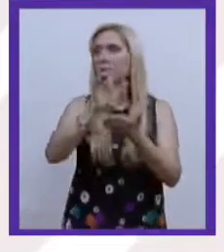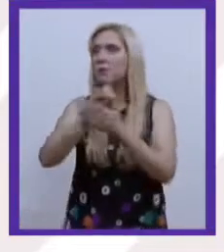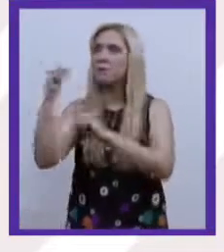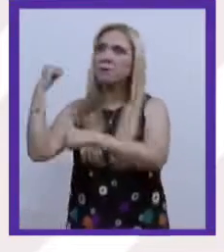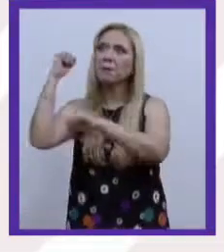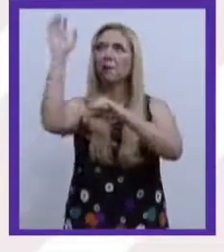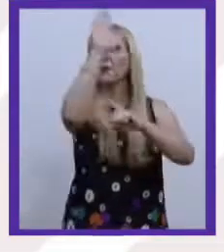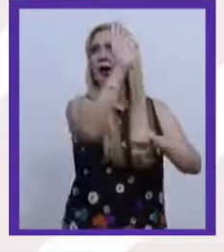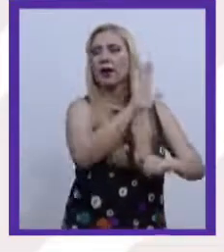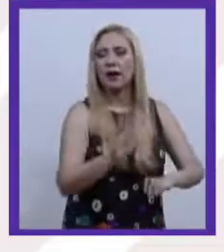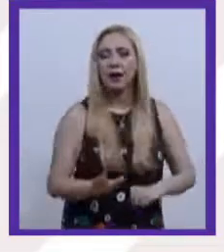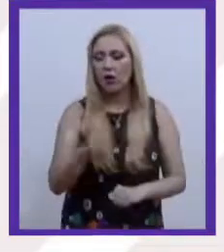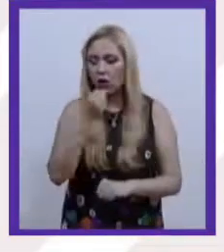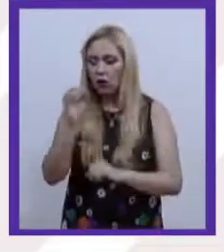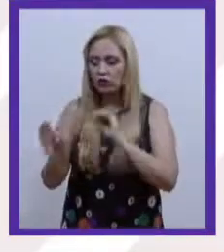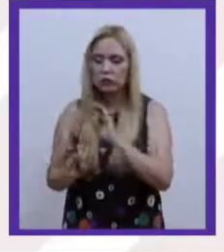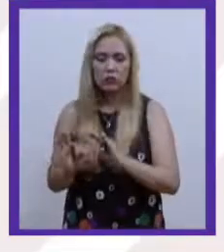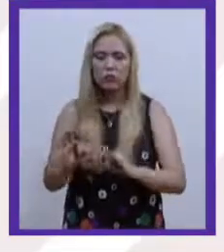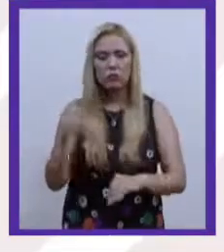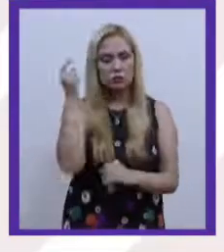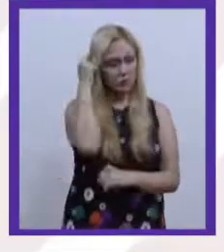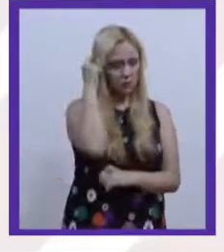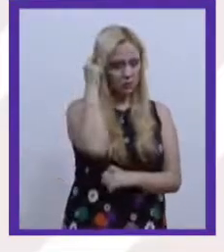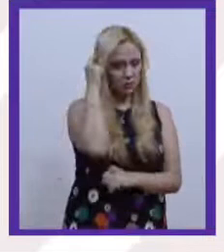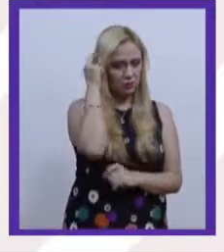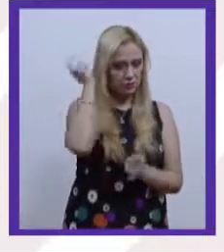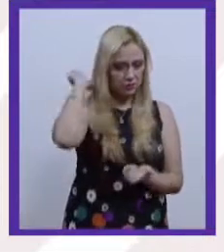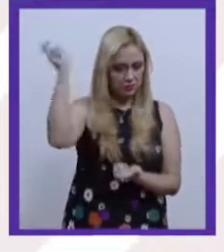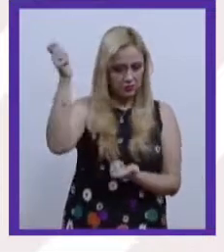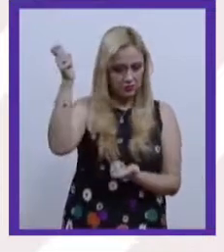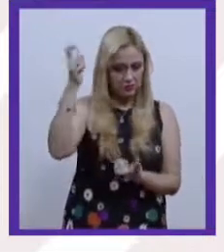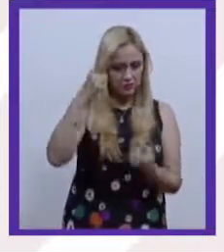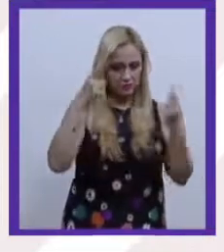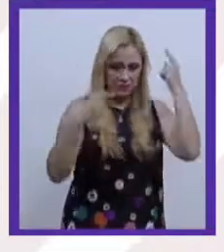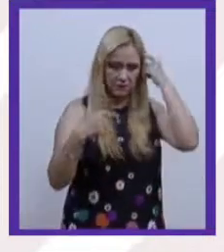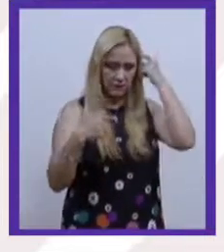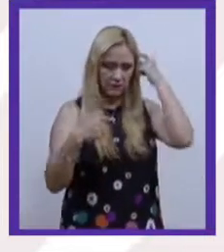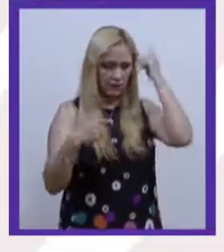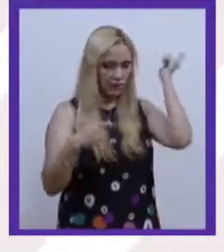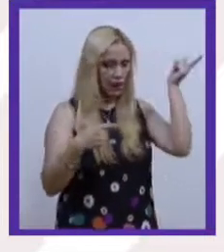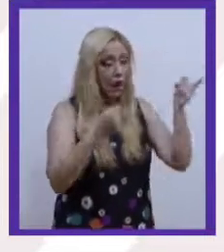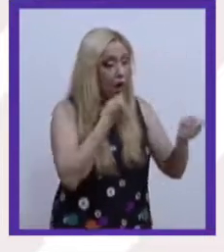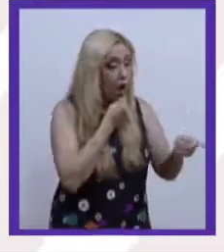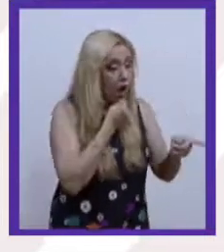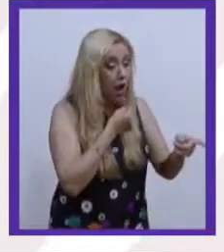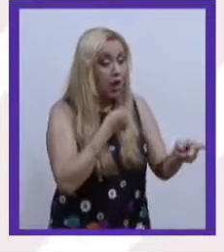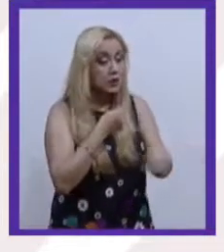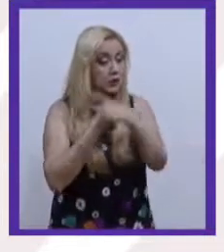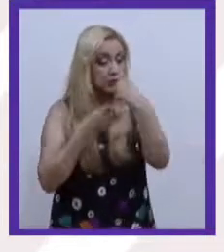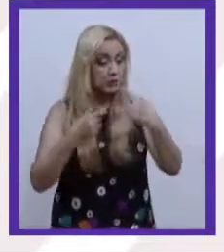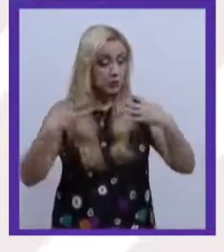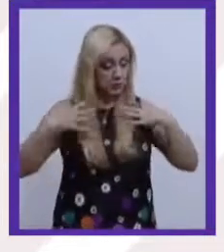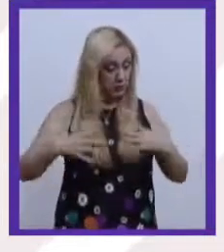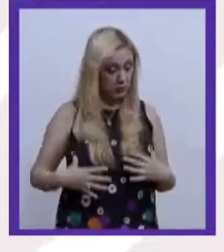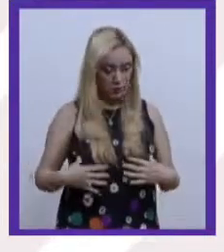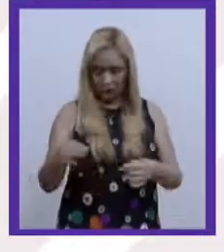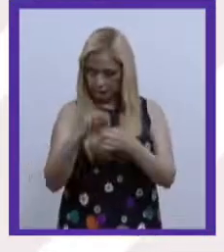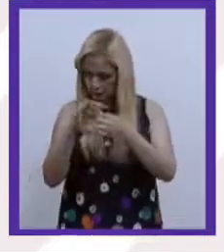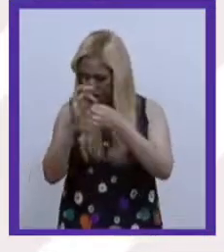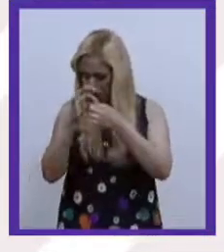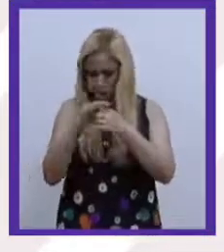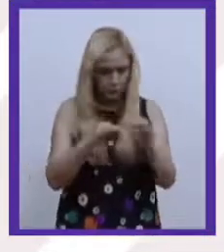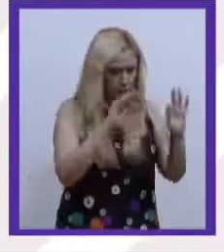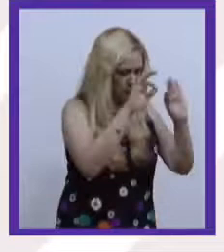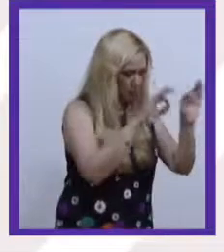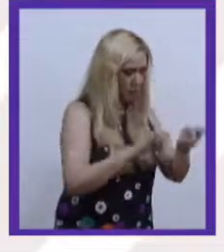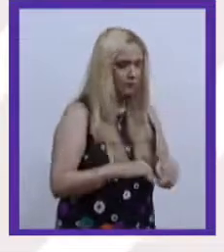cuidar a los niños, sino el estar pensando que tienes que pagar la cuenta y el estar pendiente de que el niño el miércoles tiene que ir disfrazado de no sé qué y el otro el